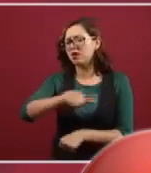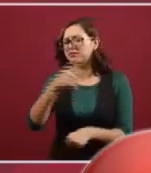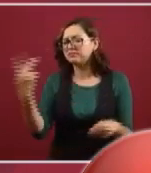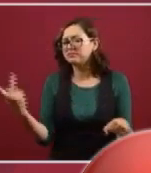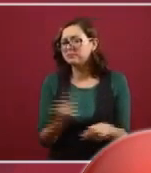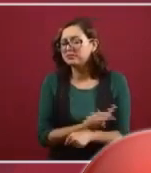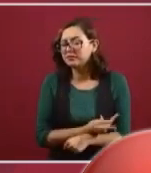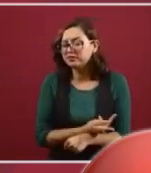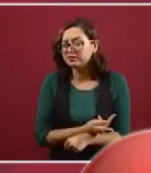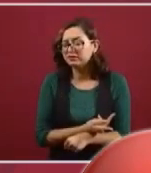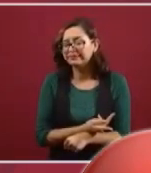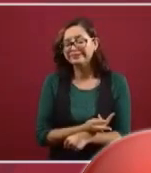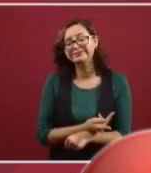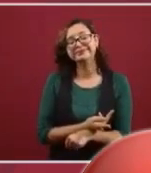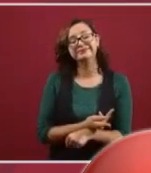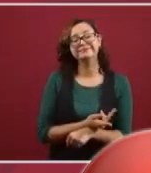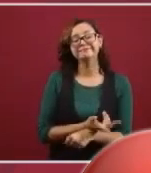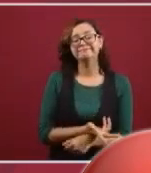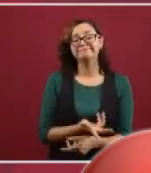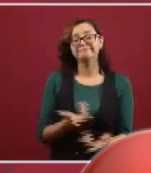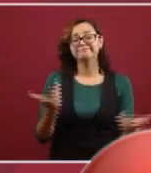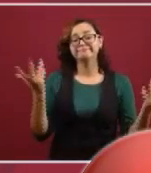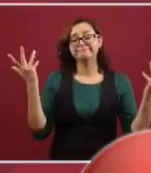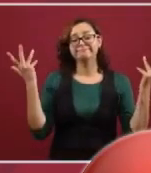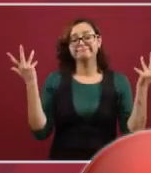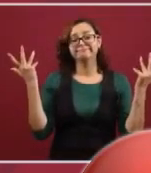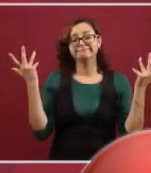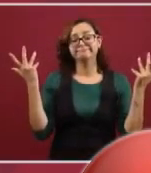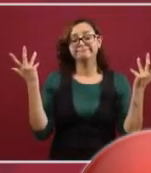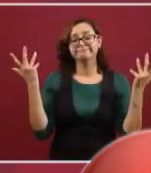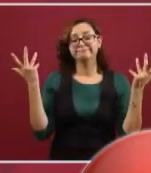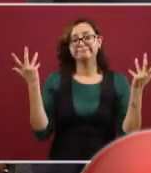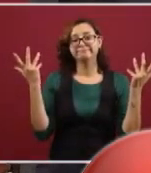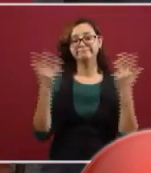eso no